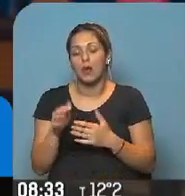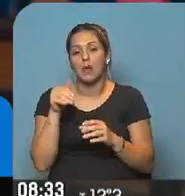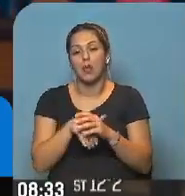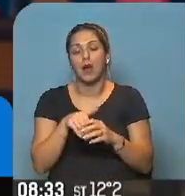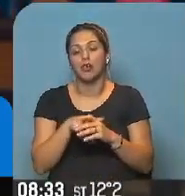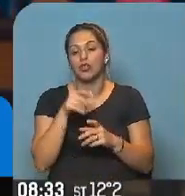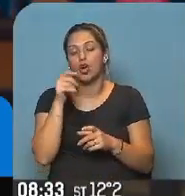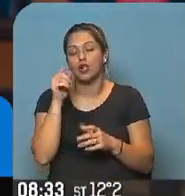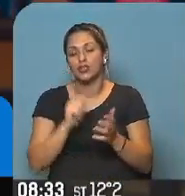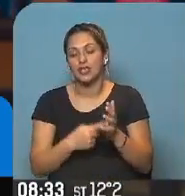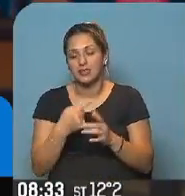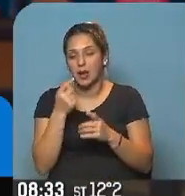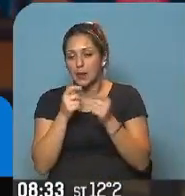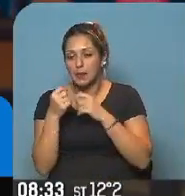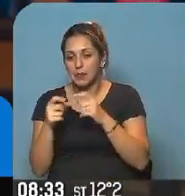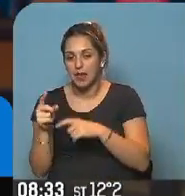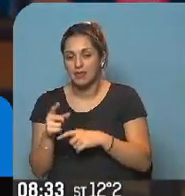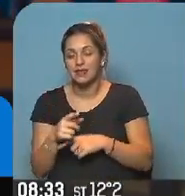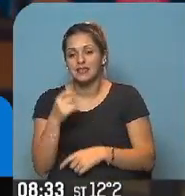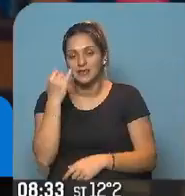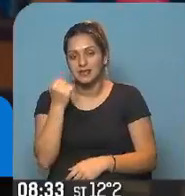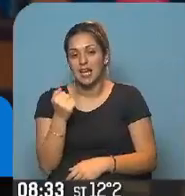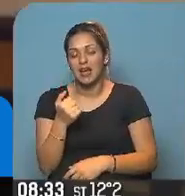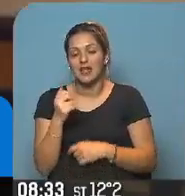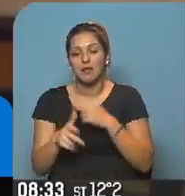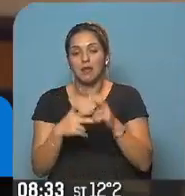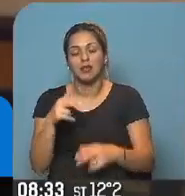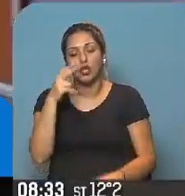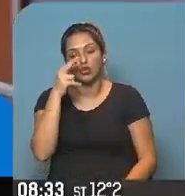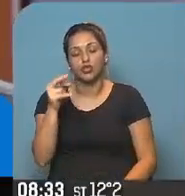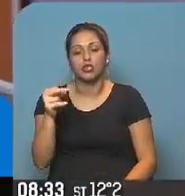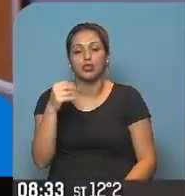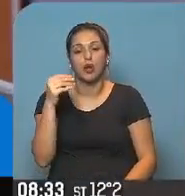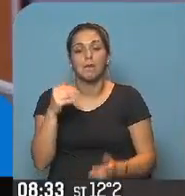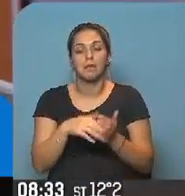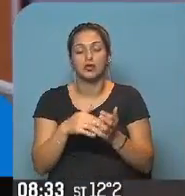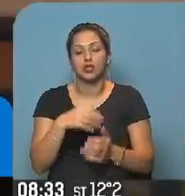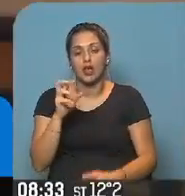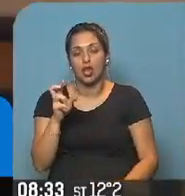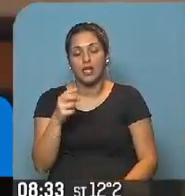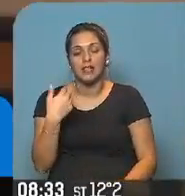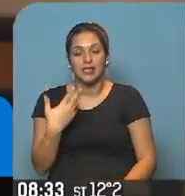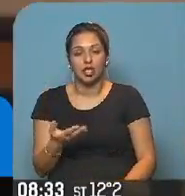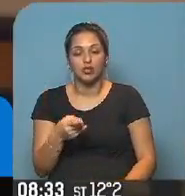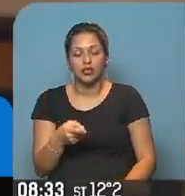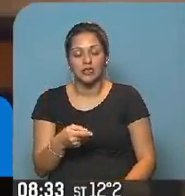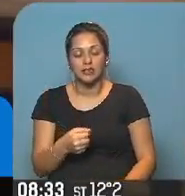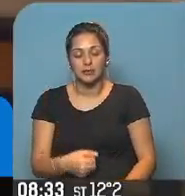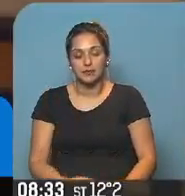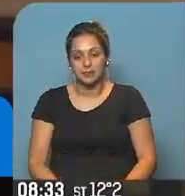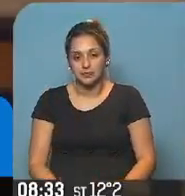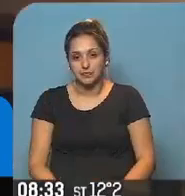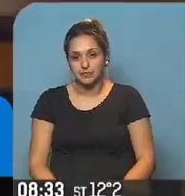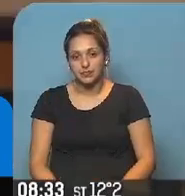Central por unos montos muy altos, digamos, ya estamos hablando de 800 millones de dólares. Así que, de facto, se